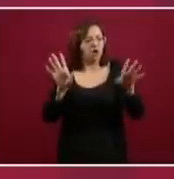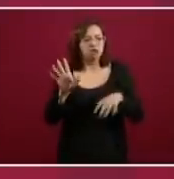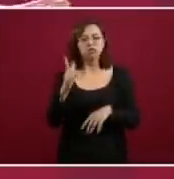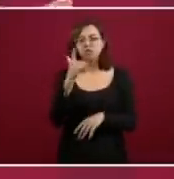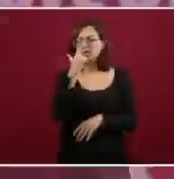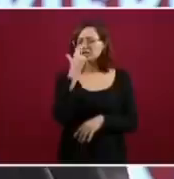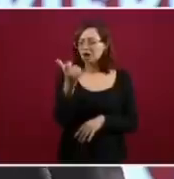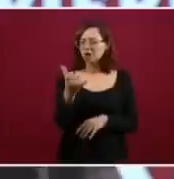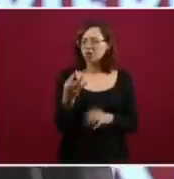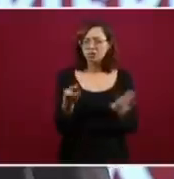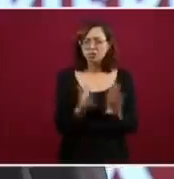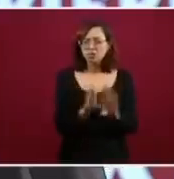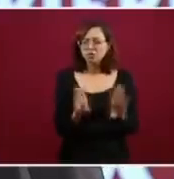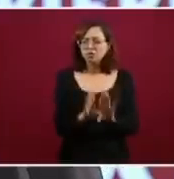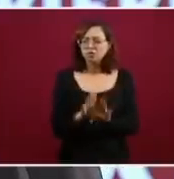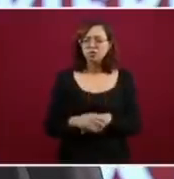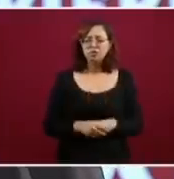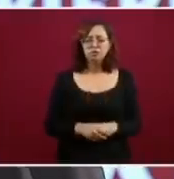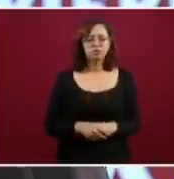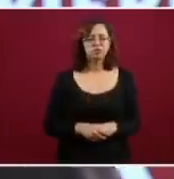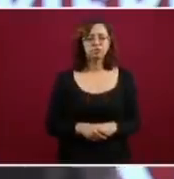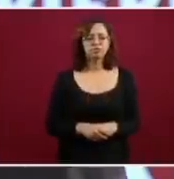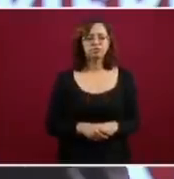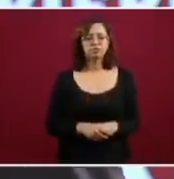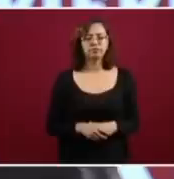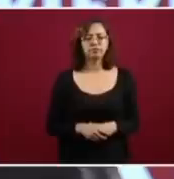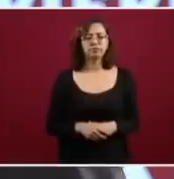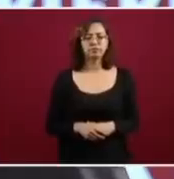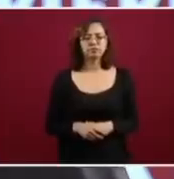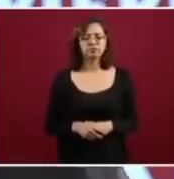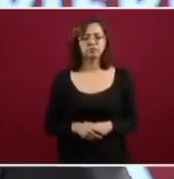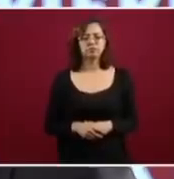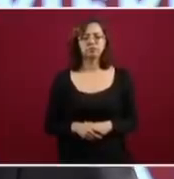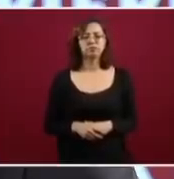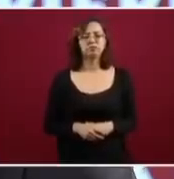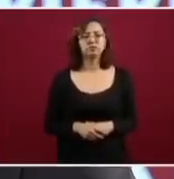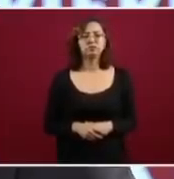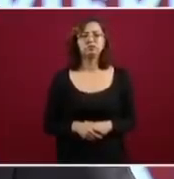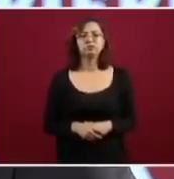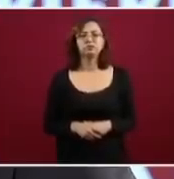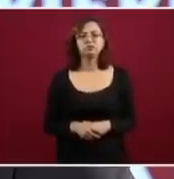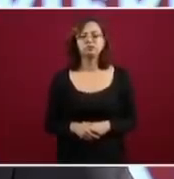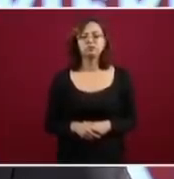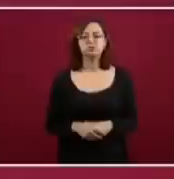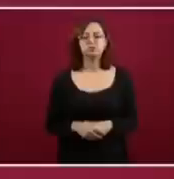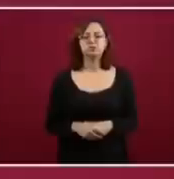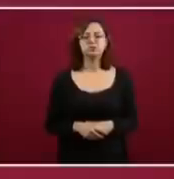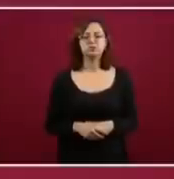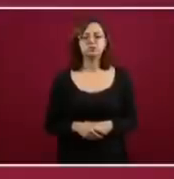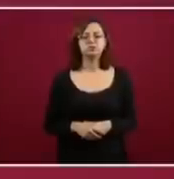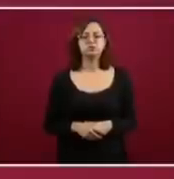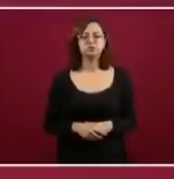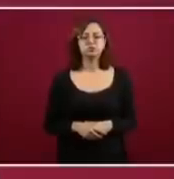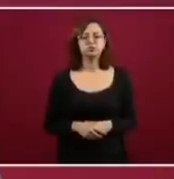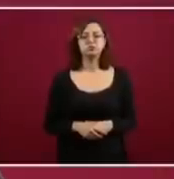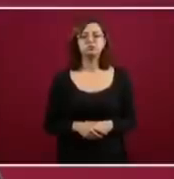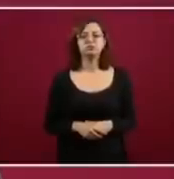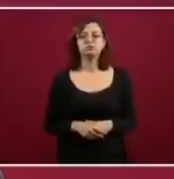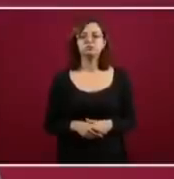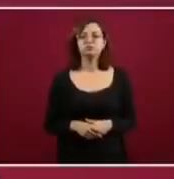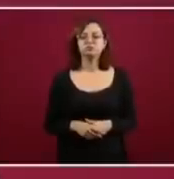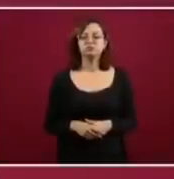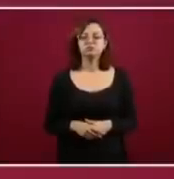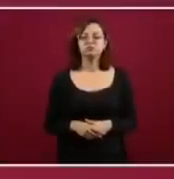como es de que saben que hay una tensión